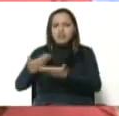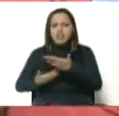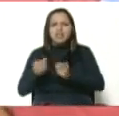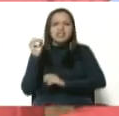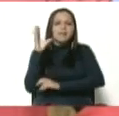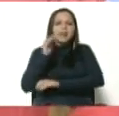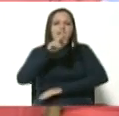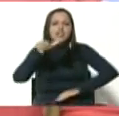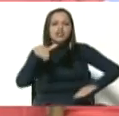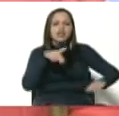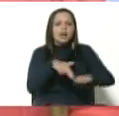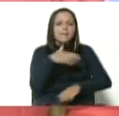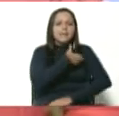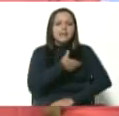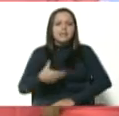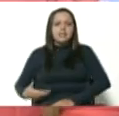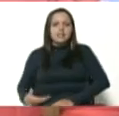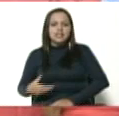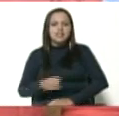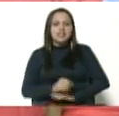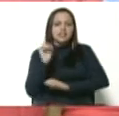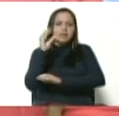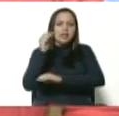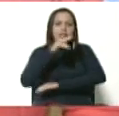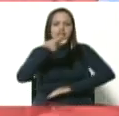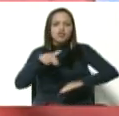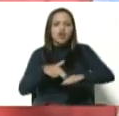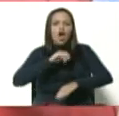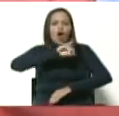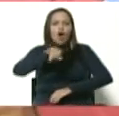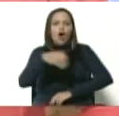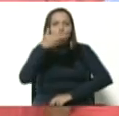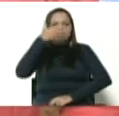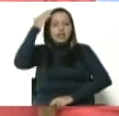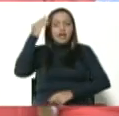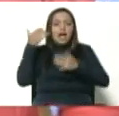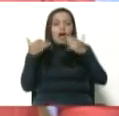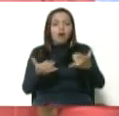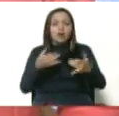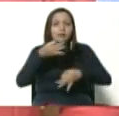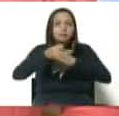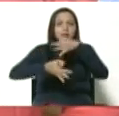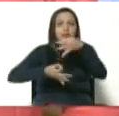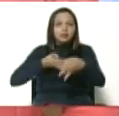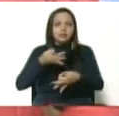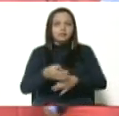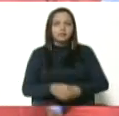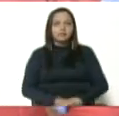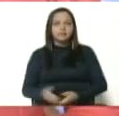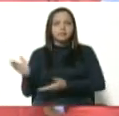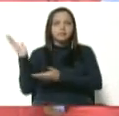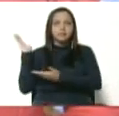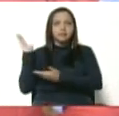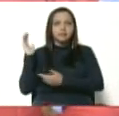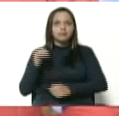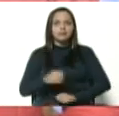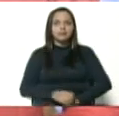Nacional. Hablamos del presidente del Parlamento venezolano, Jorge Rodríguez, quien de inmediato vamos a dejar en el uso de la palabra.